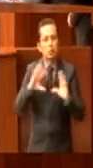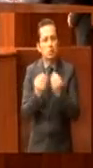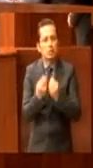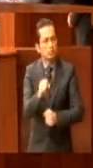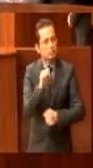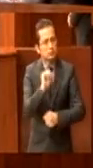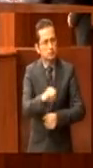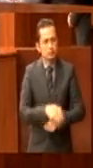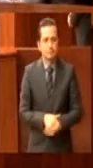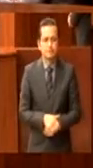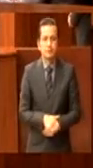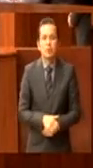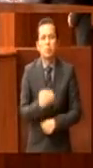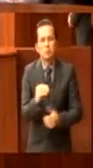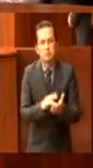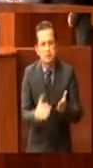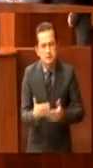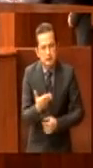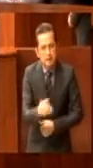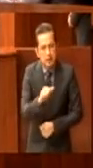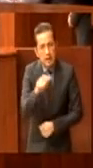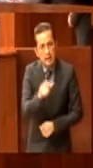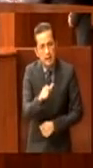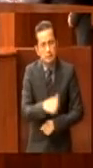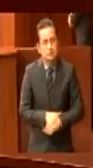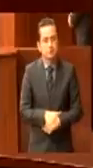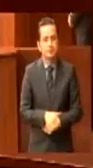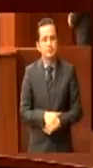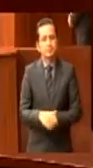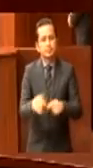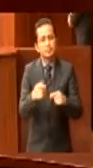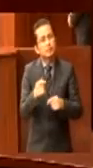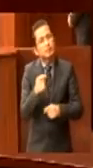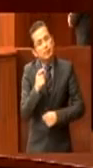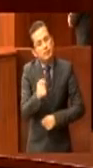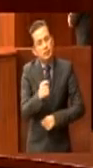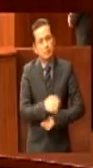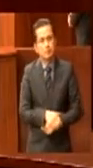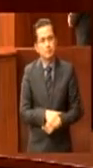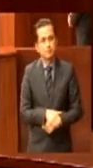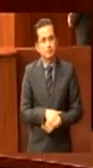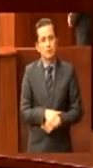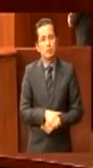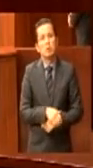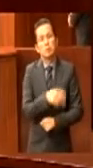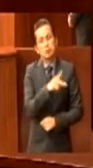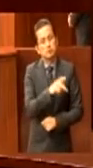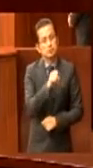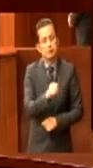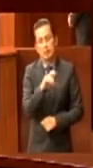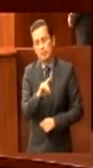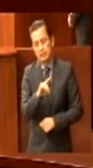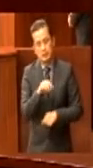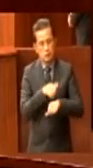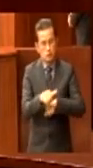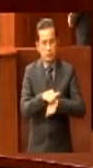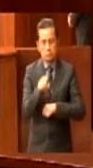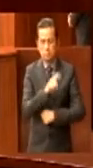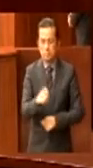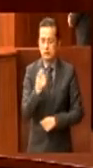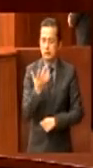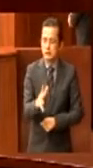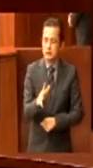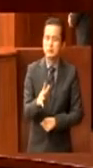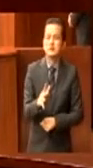muchísimas gracias álex en consecuencia en el procedimiento de órgano distrital 110 del